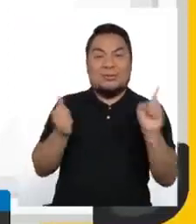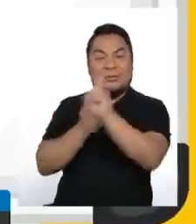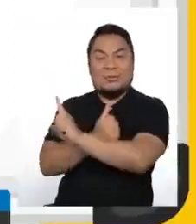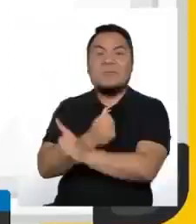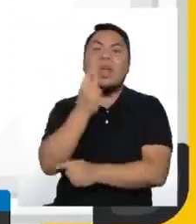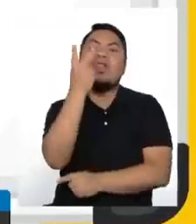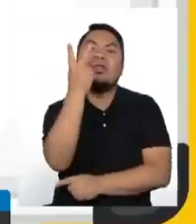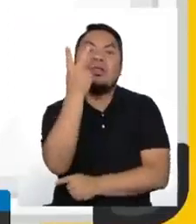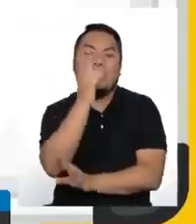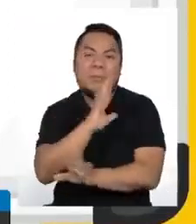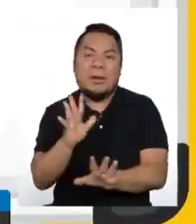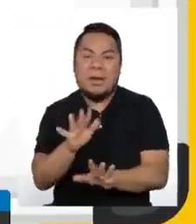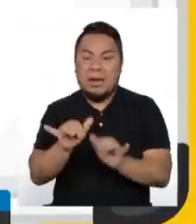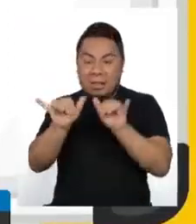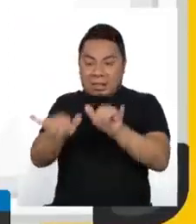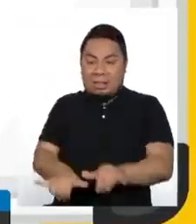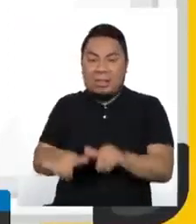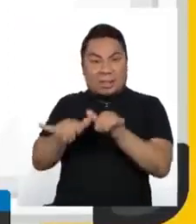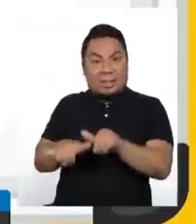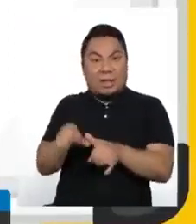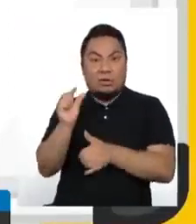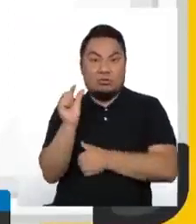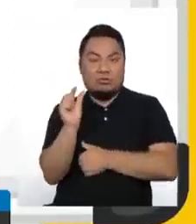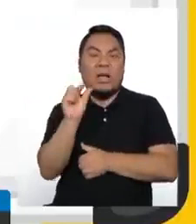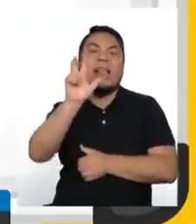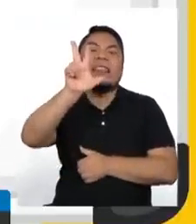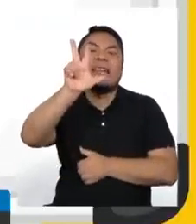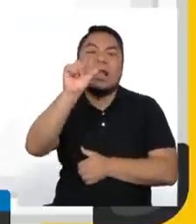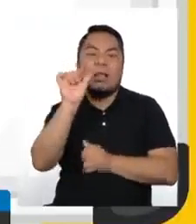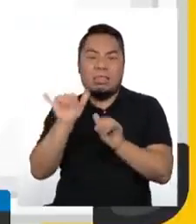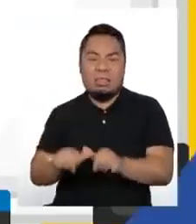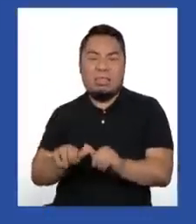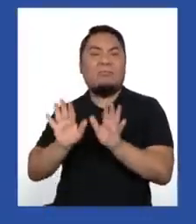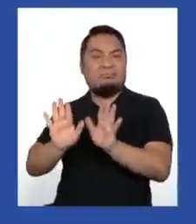grandes y le quedaron 3 canicas pequeñas.